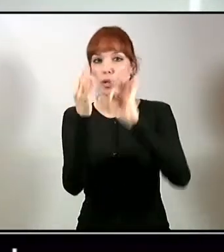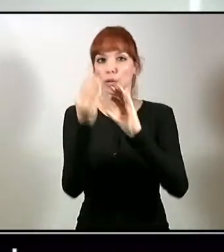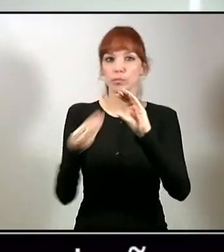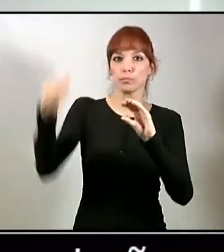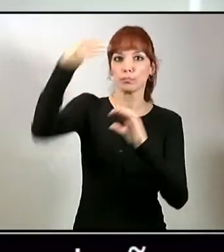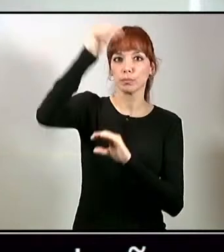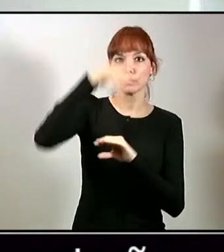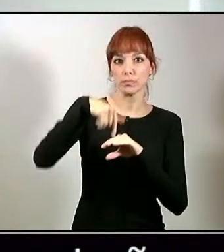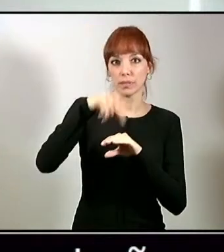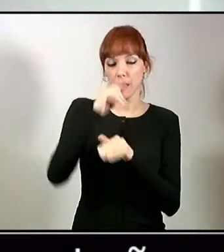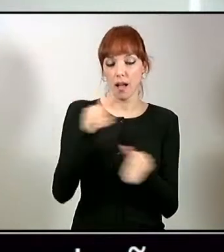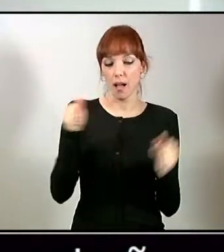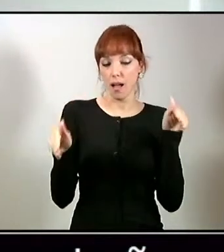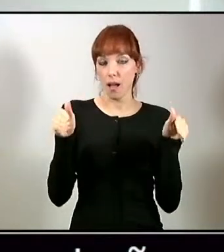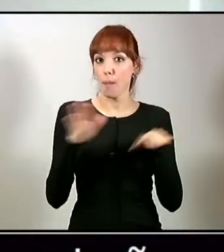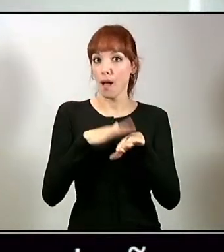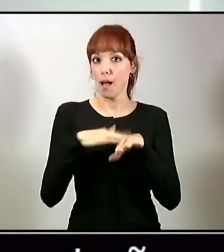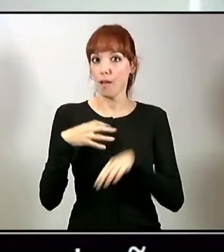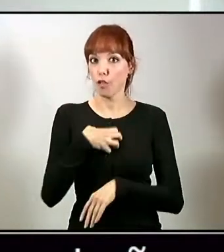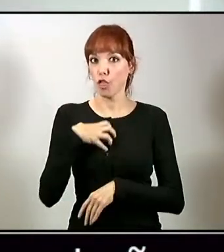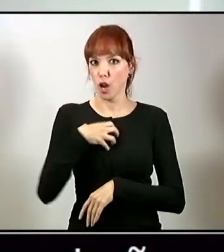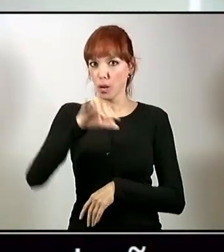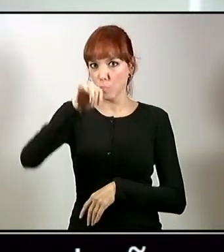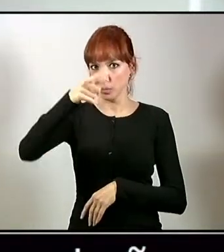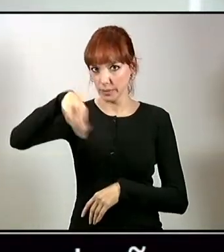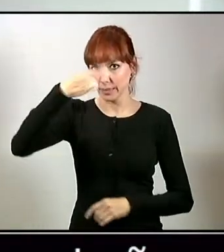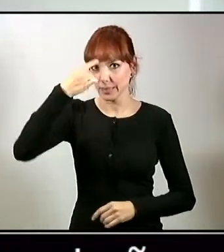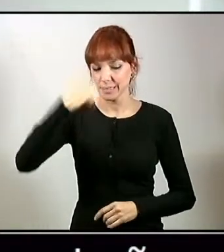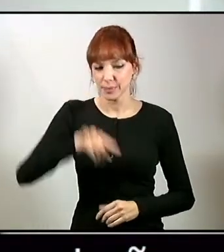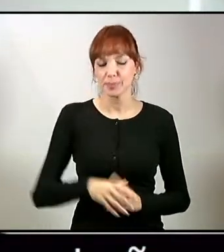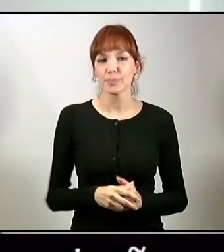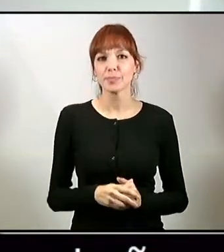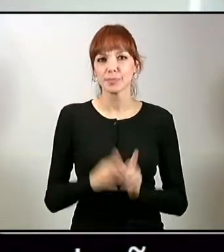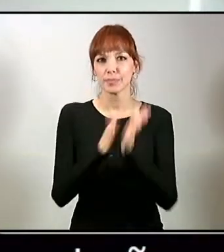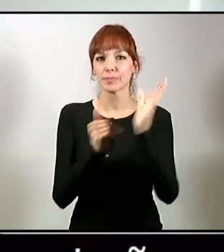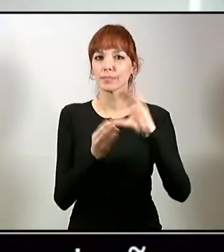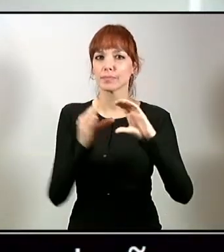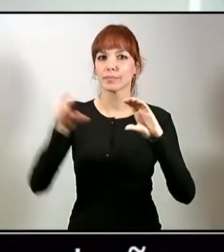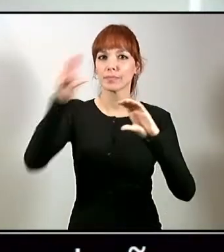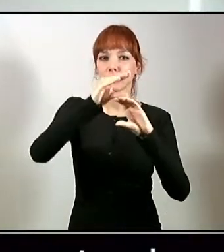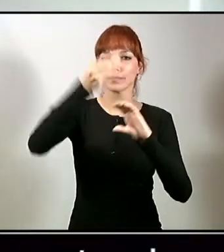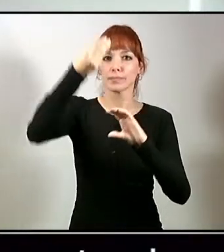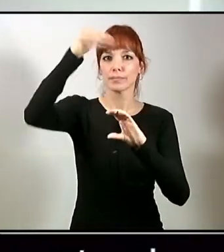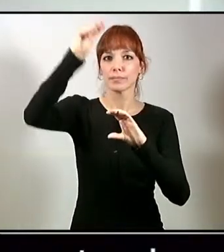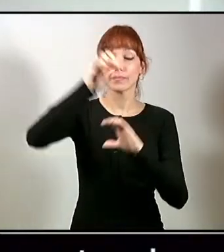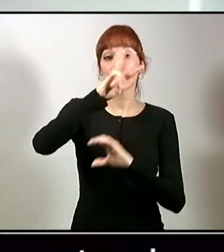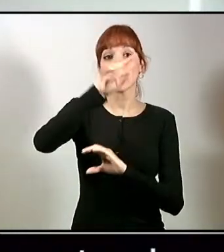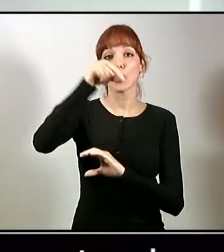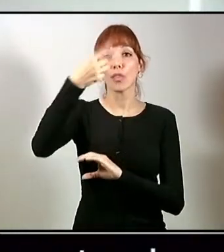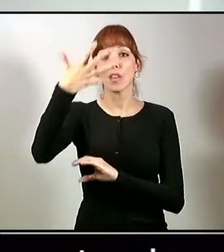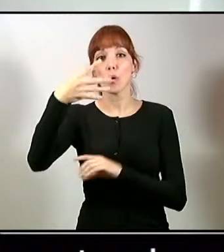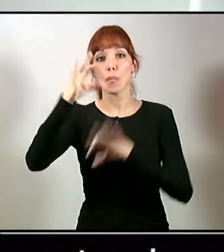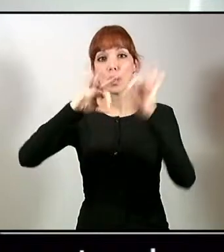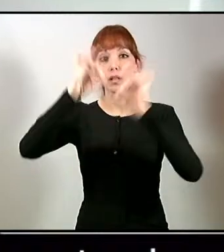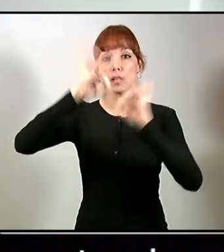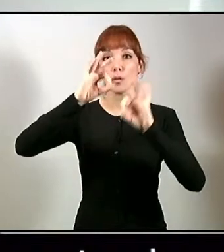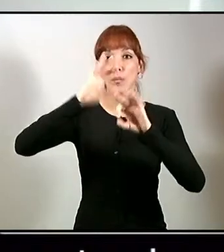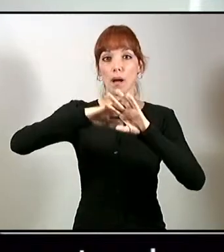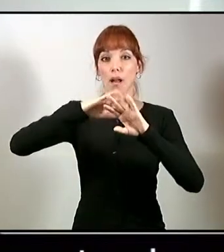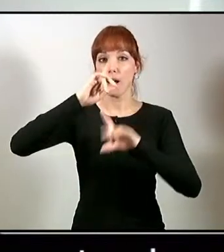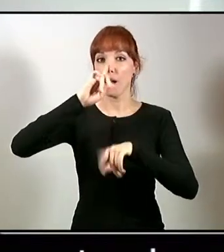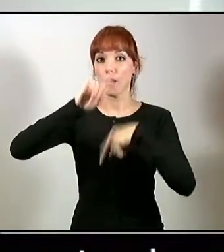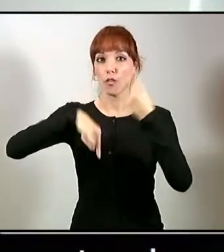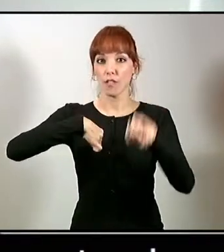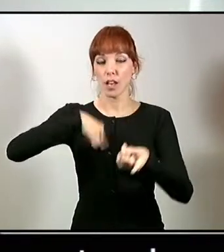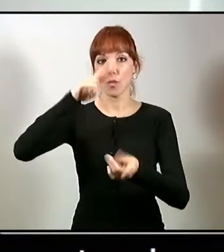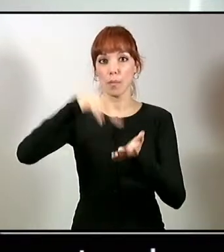2022 para los trabajadores públicos y el incremento salarial de hasta un 3,5% para el año 2023.